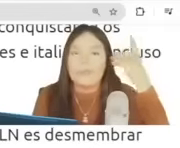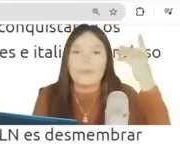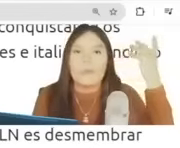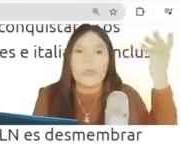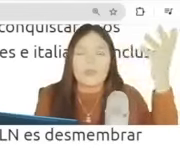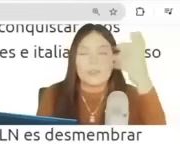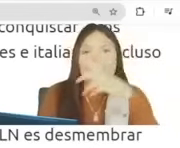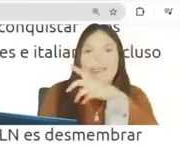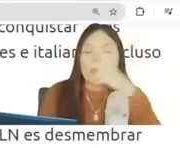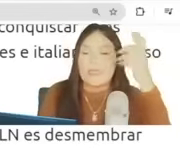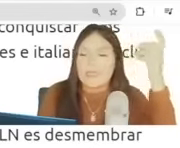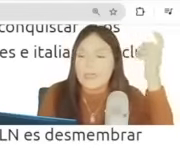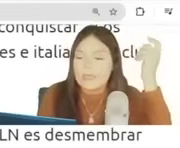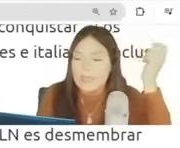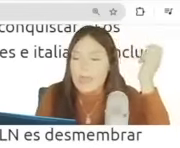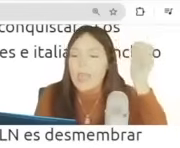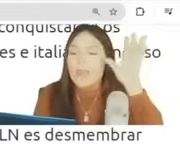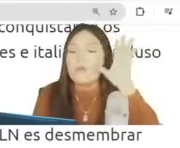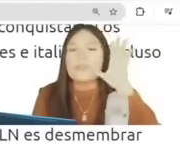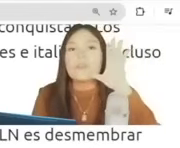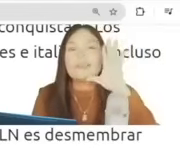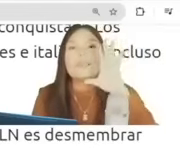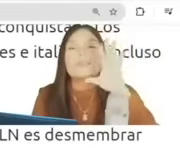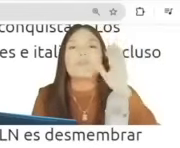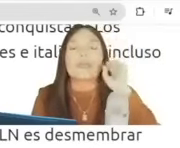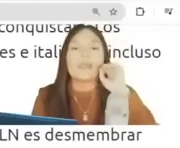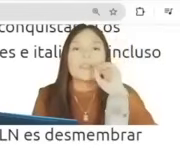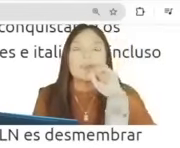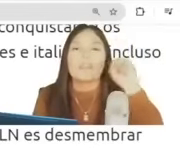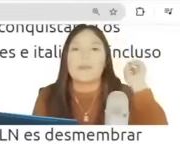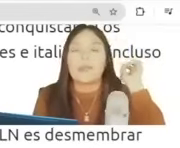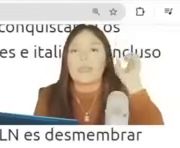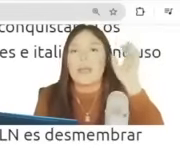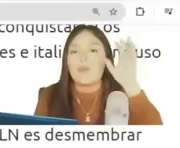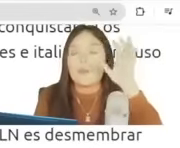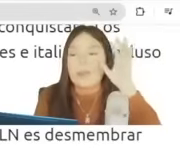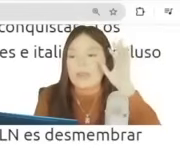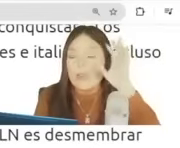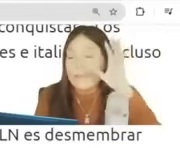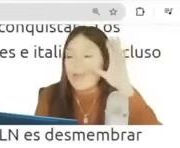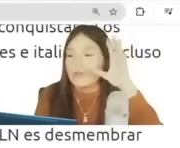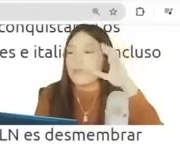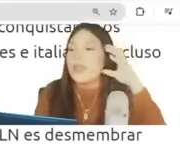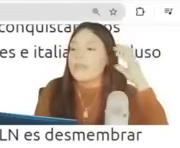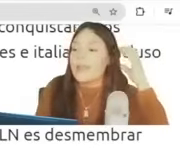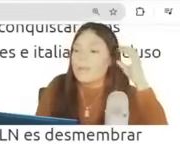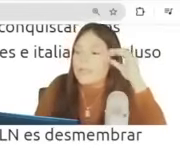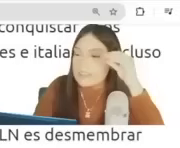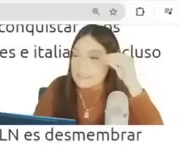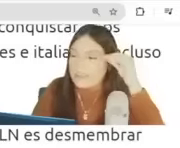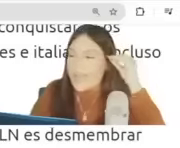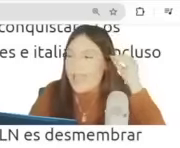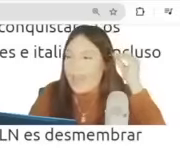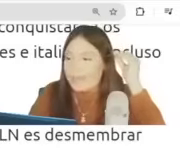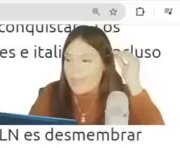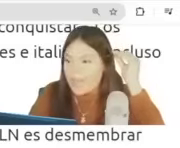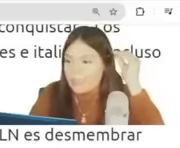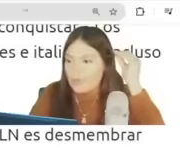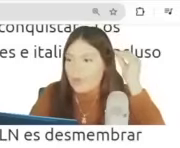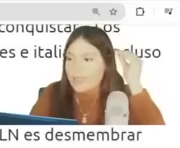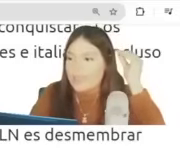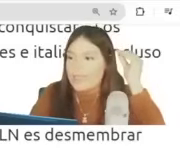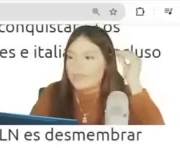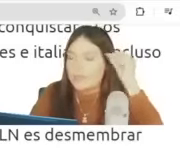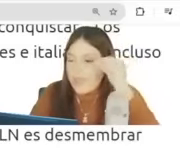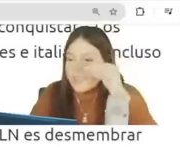del príncipe Carlos a ser el rey de Inglaterra, pues todas estas organizaciones habrían quedado en manos del príncipe Príncipe Andrés,